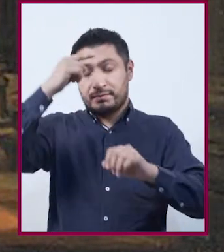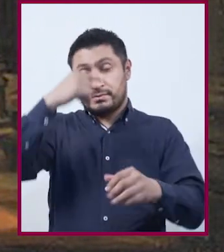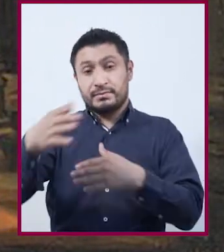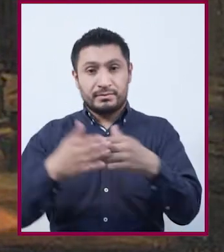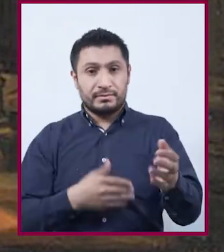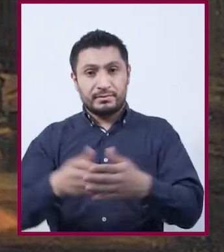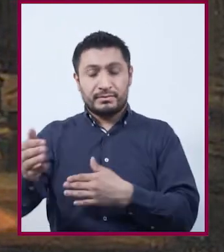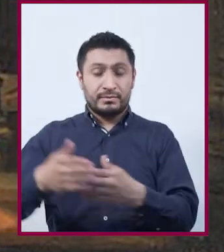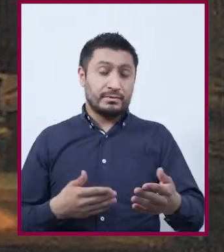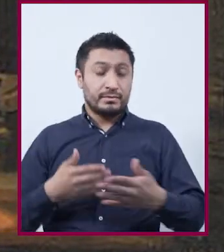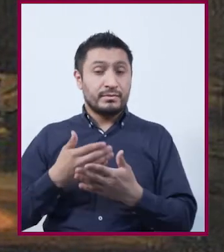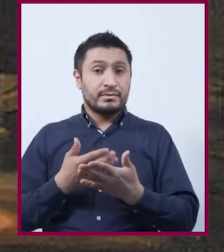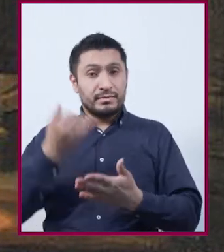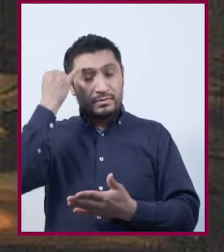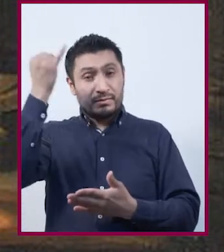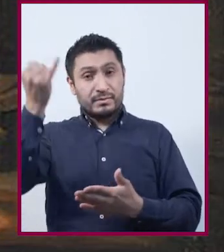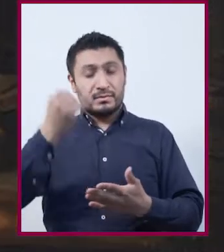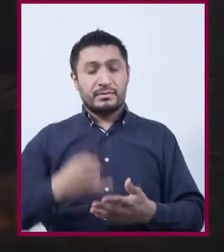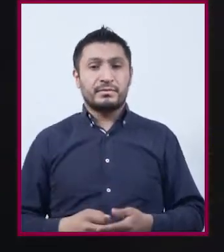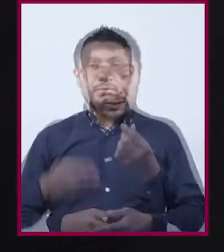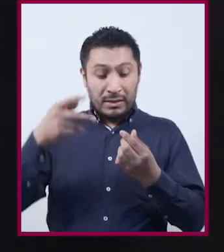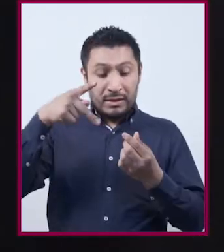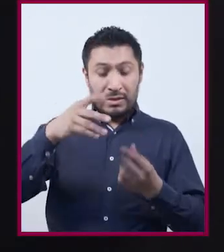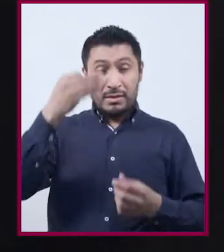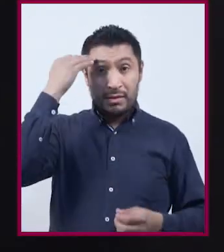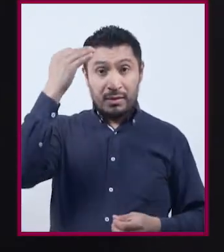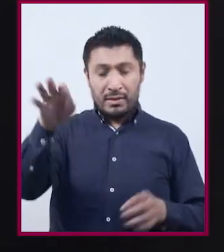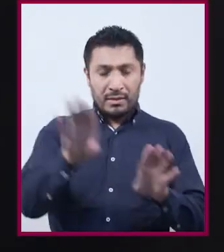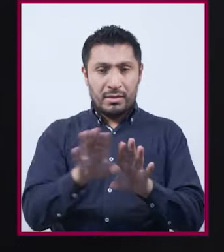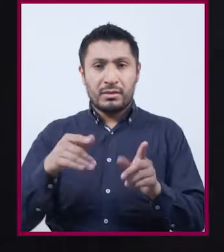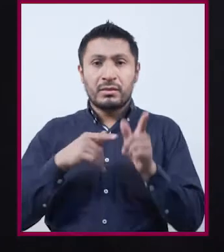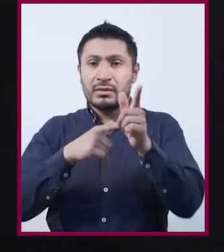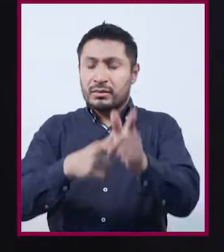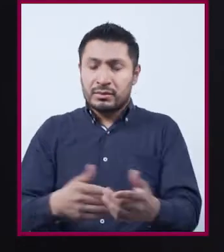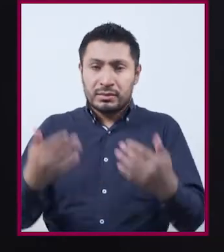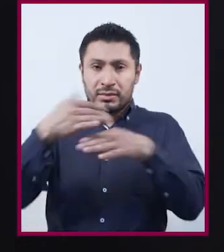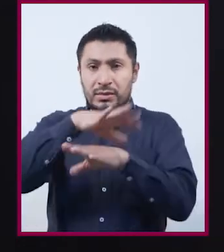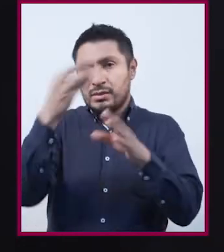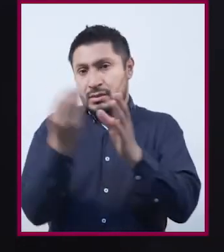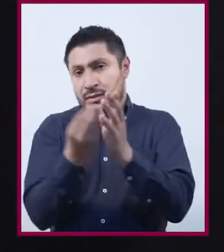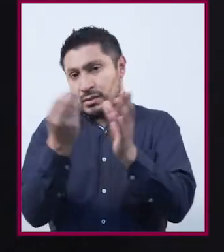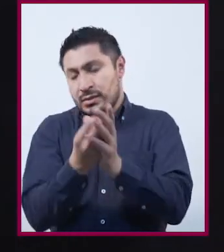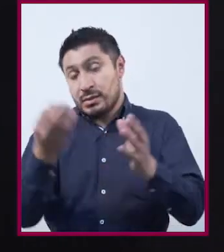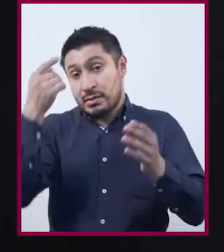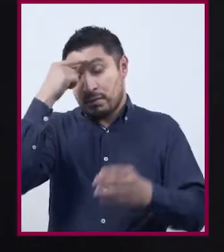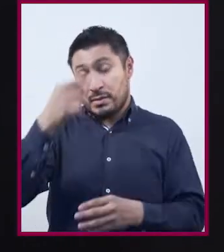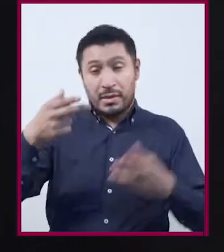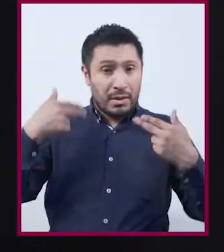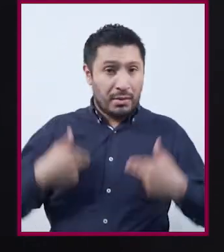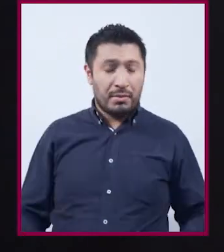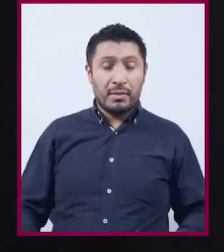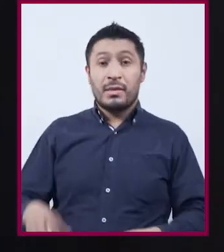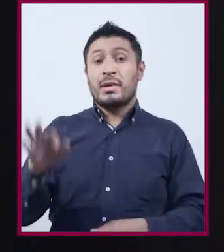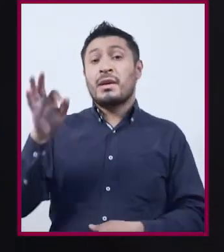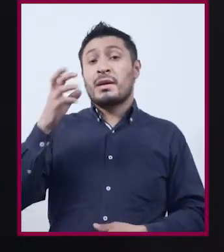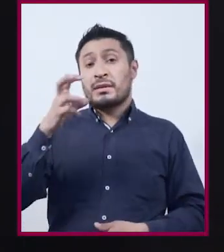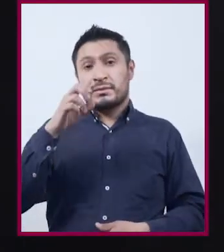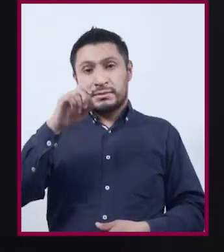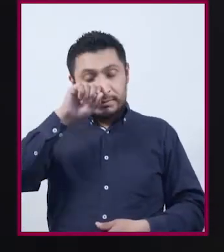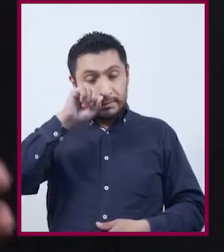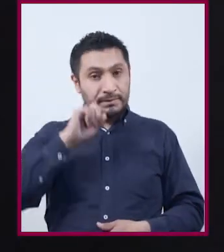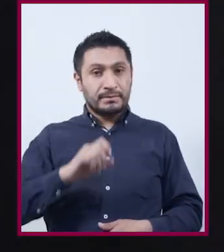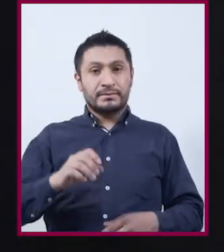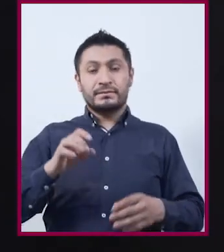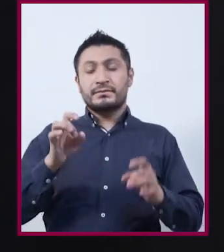para entrar a la Edad Moderna. Sin embargo, la predicción del tiempo seguía siendo una de las asignaturas pendientes para la humanidad,